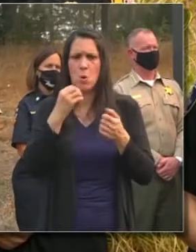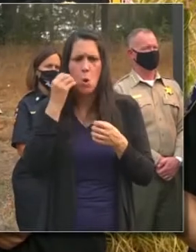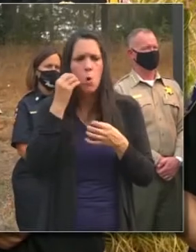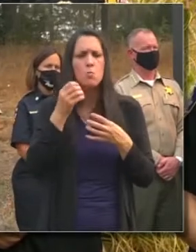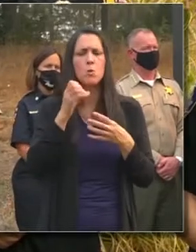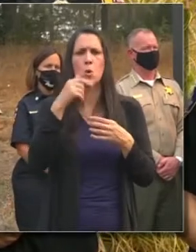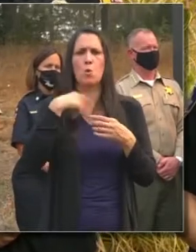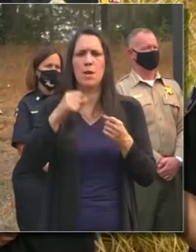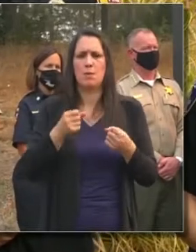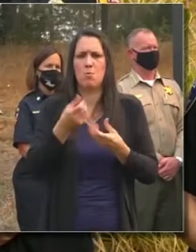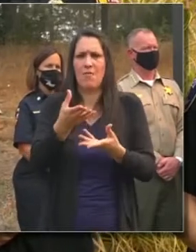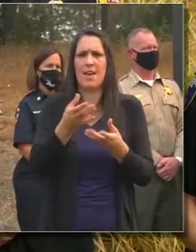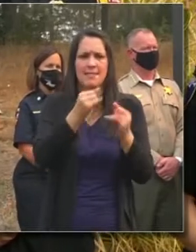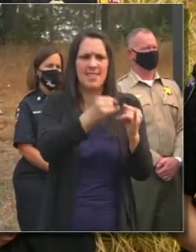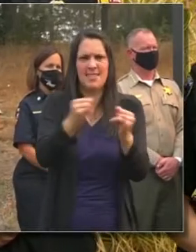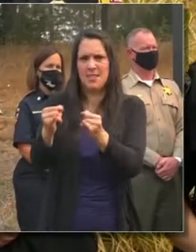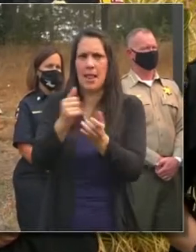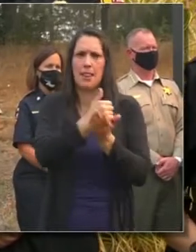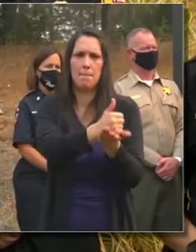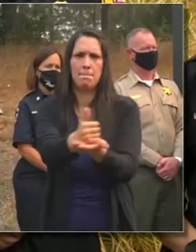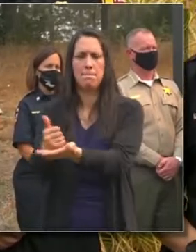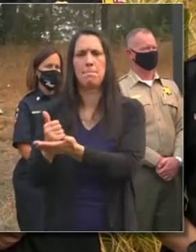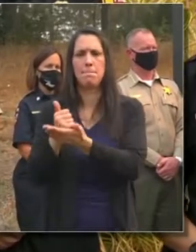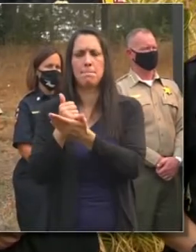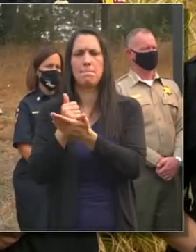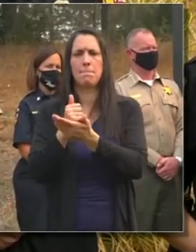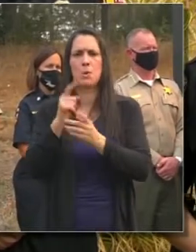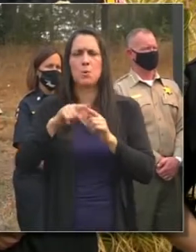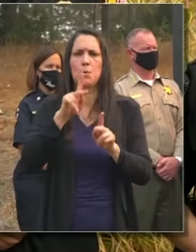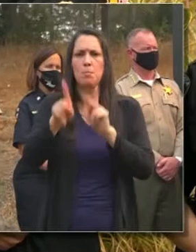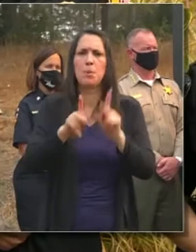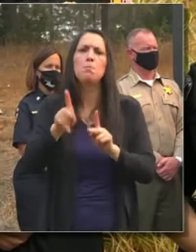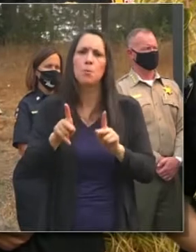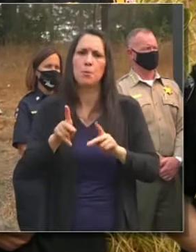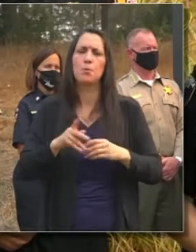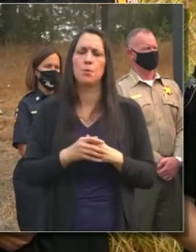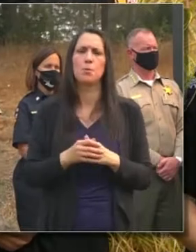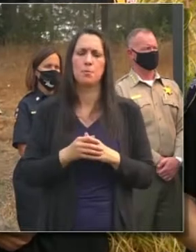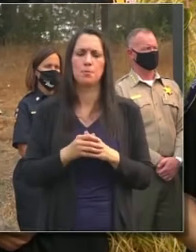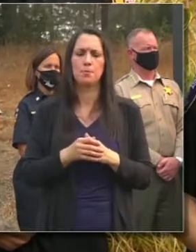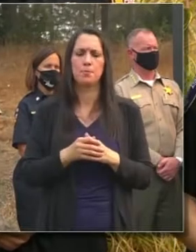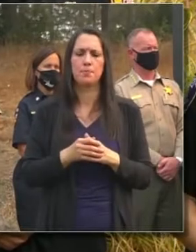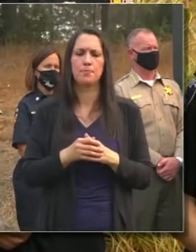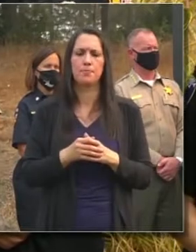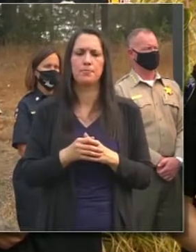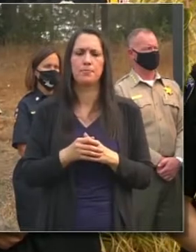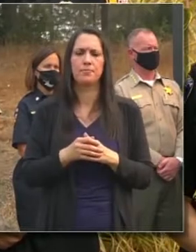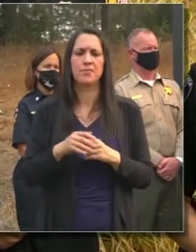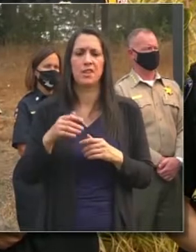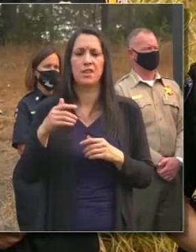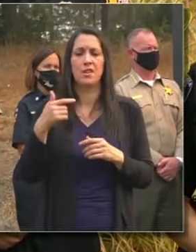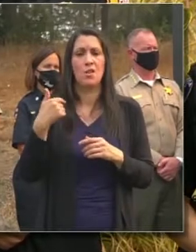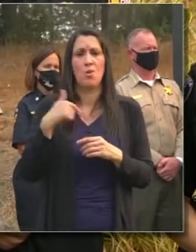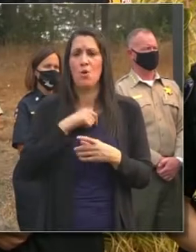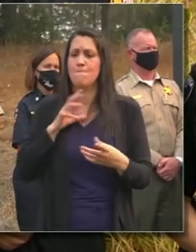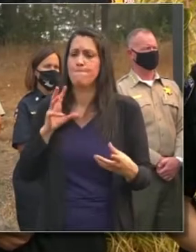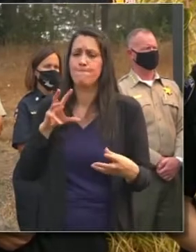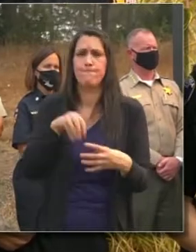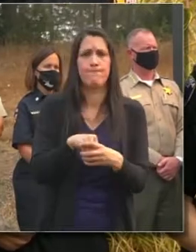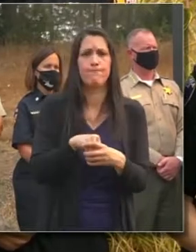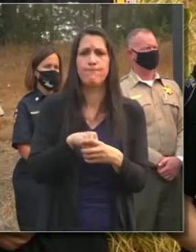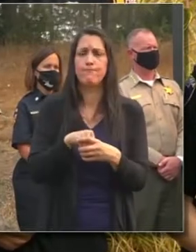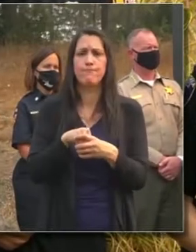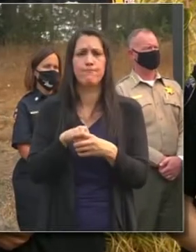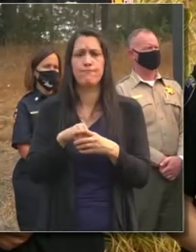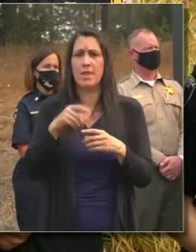llegar a un umbral en el cual se nos dé asistencia federal para las personas que han sufrido y que necesitan tanta ayuda estamos en esta lucha